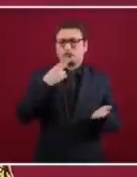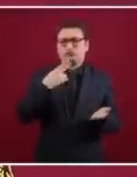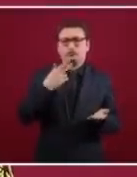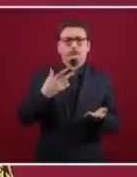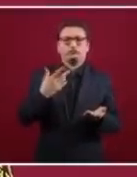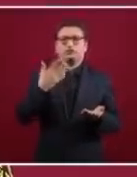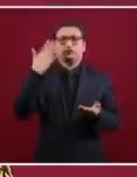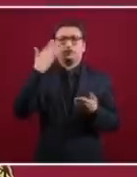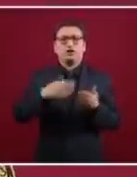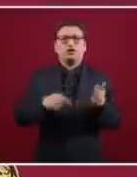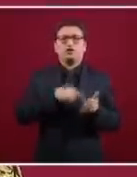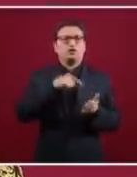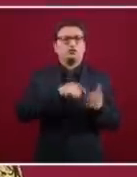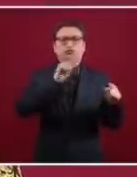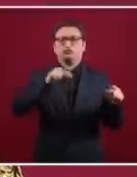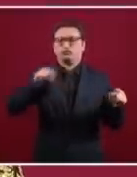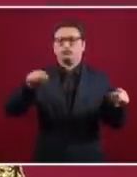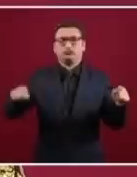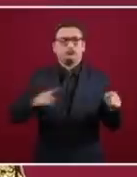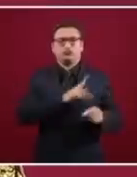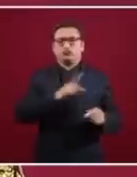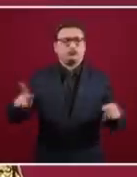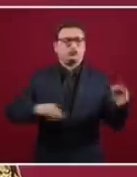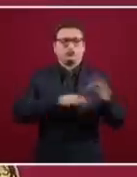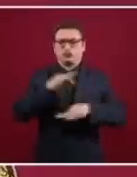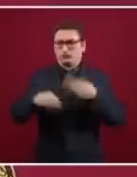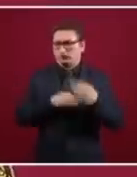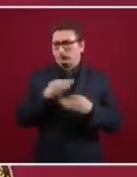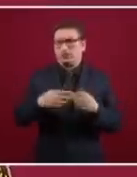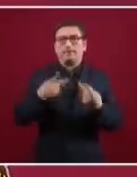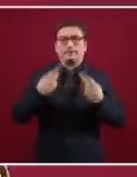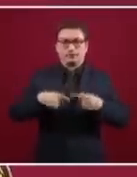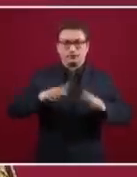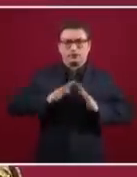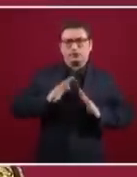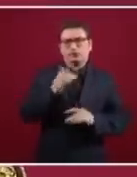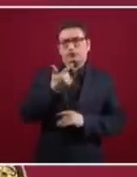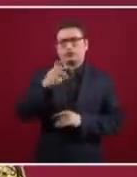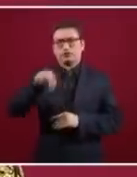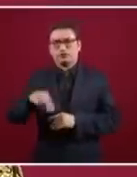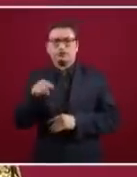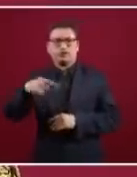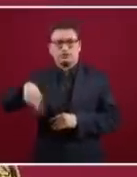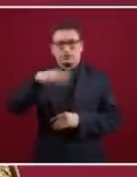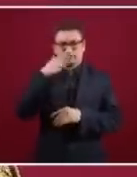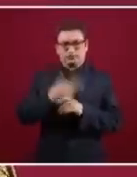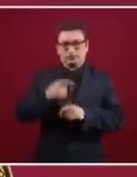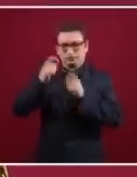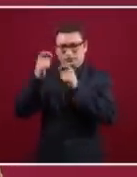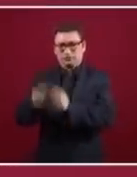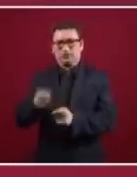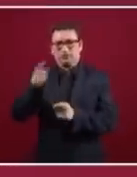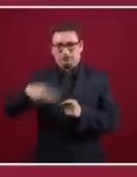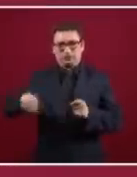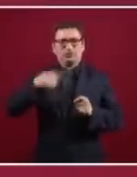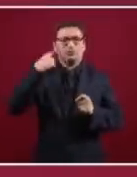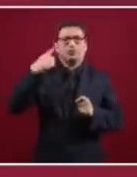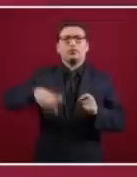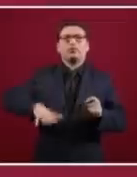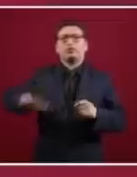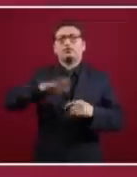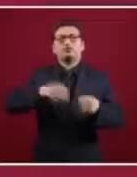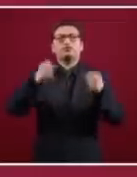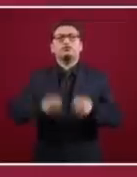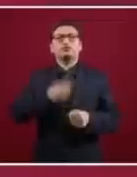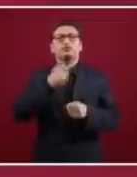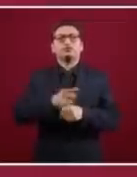las poblaciones el personal militar la guardia nacional se encargan de generar estas condiciones de seguridad